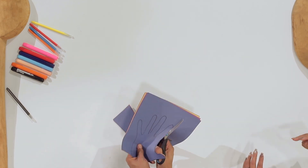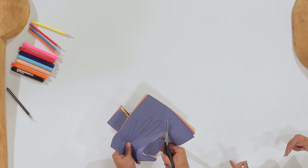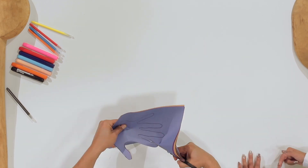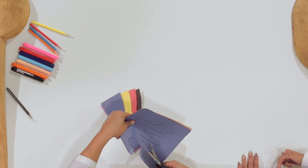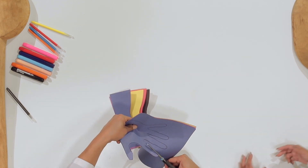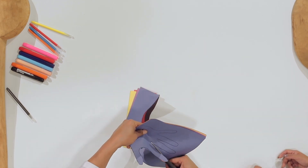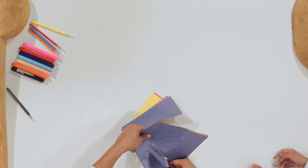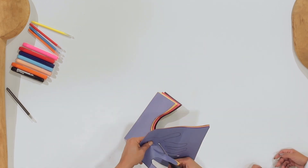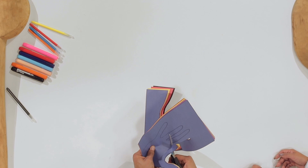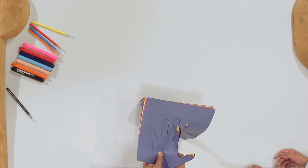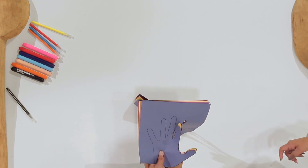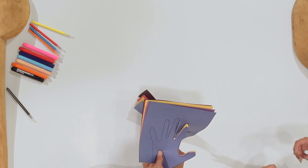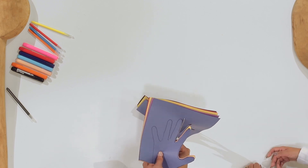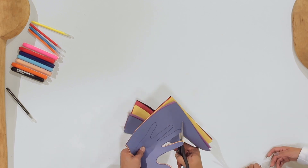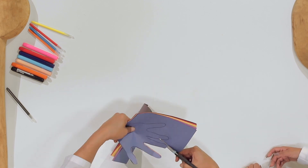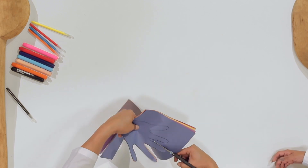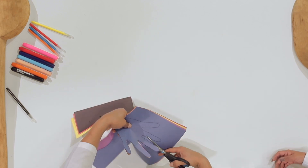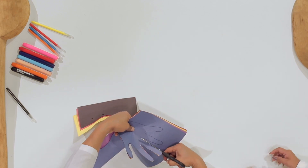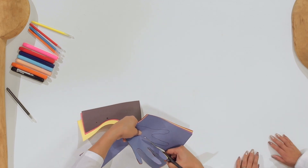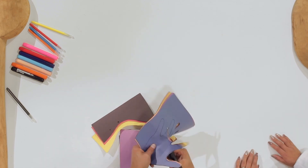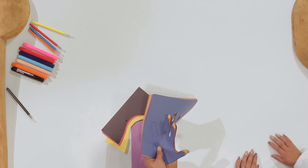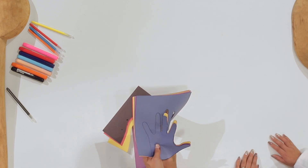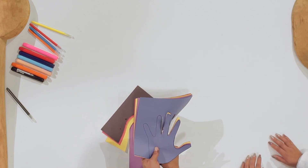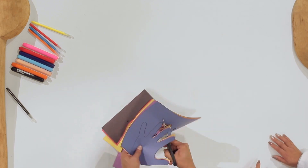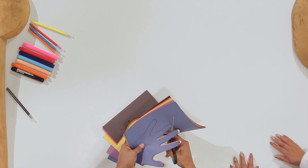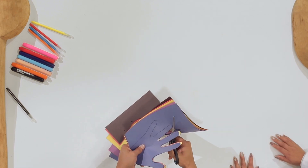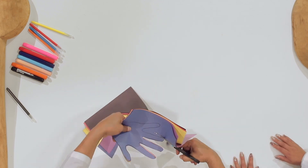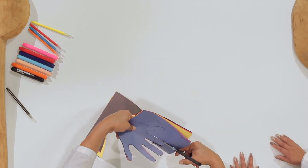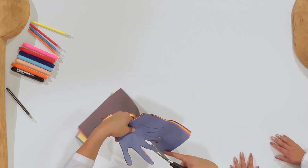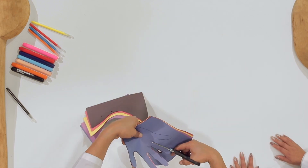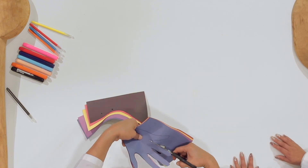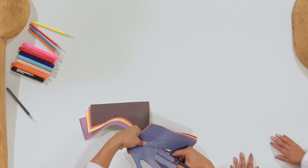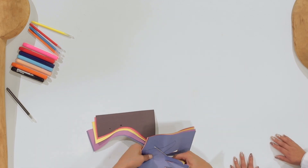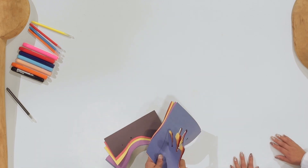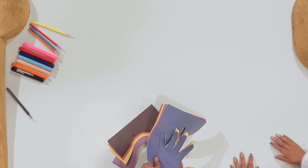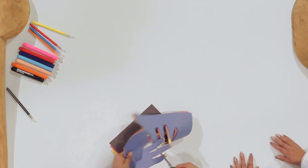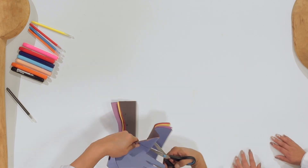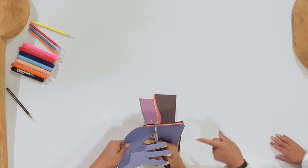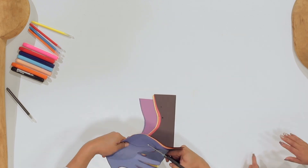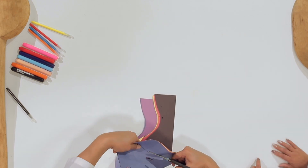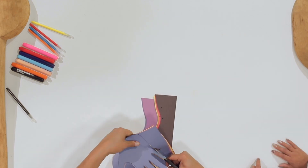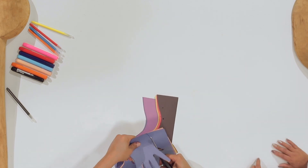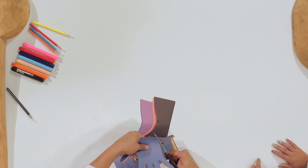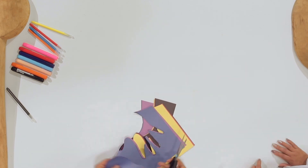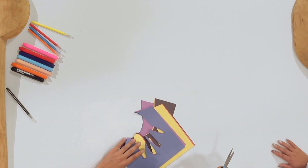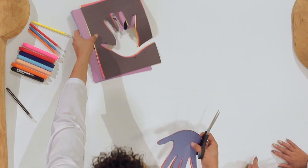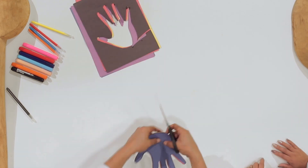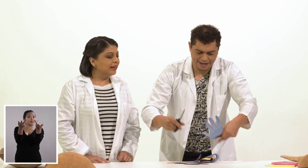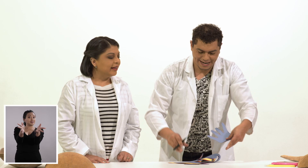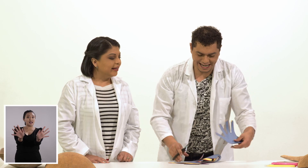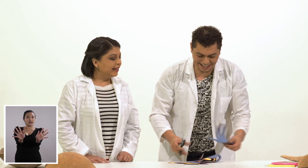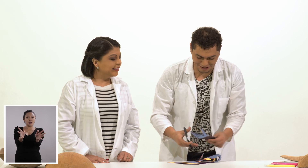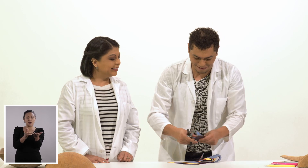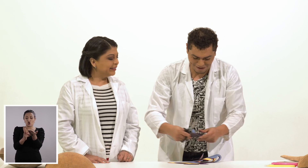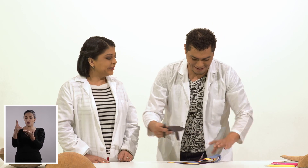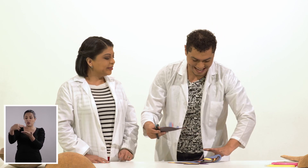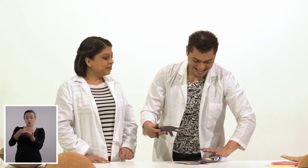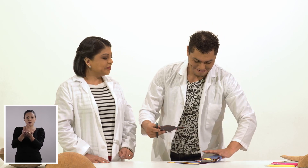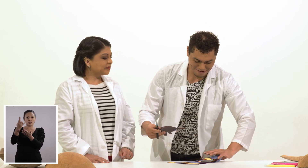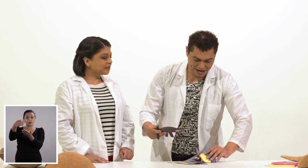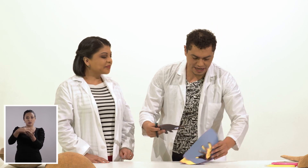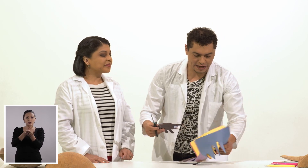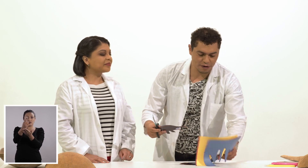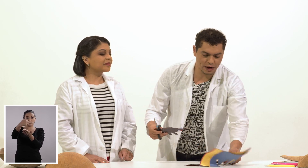y pero no i listo